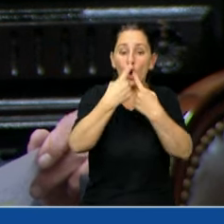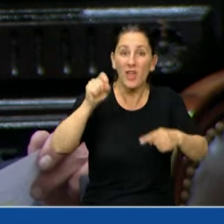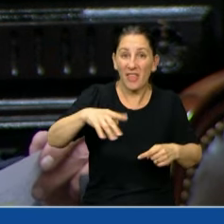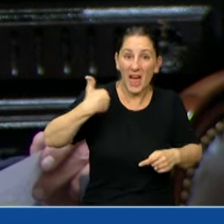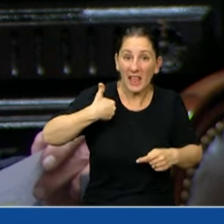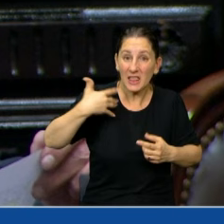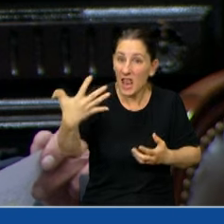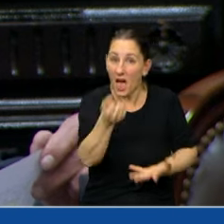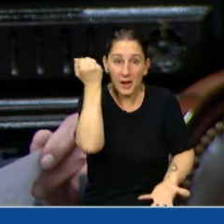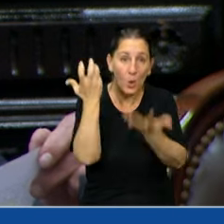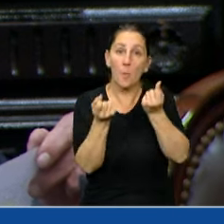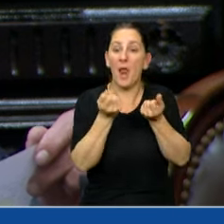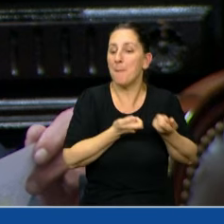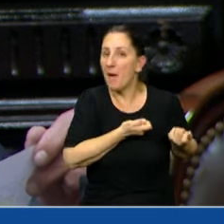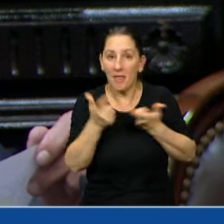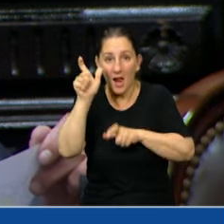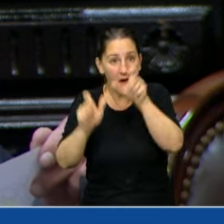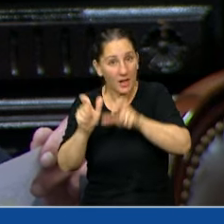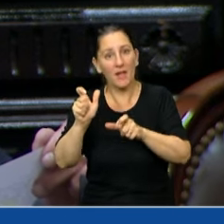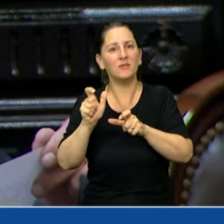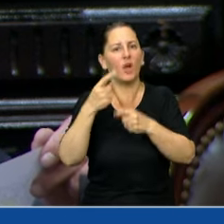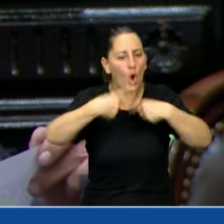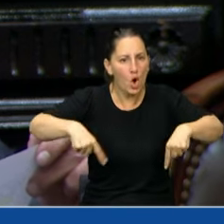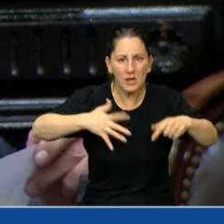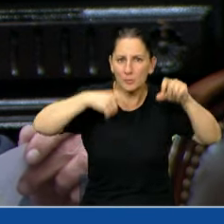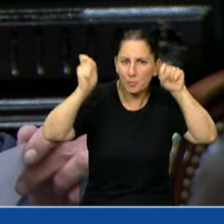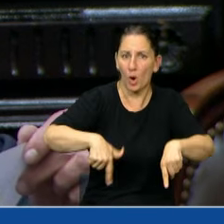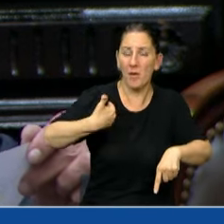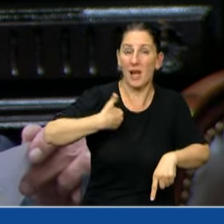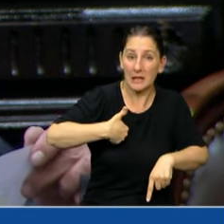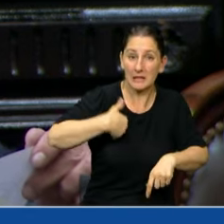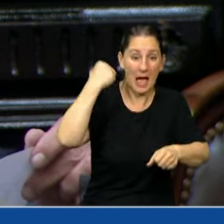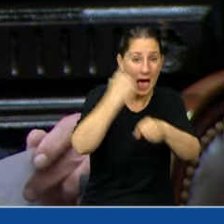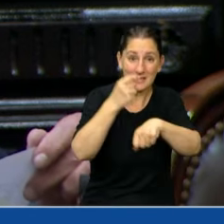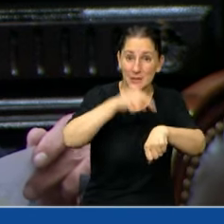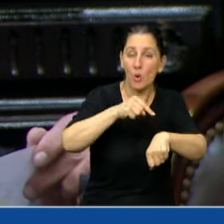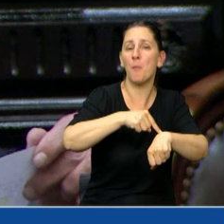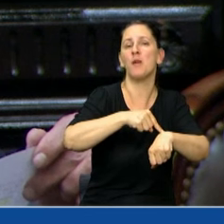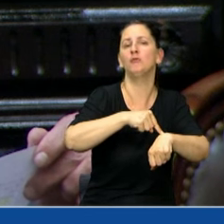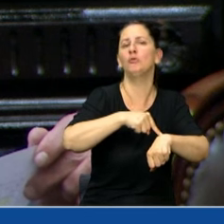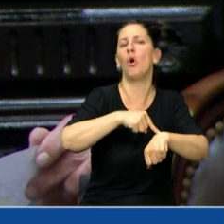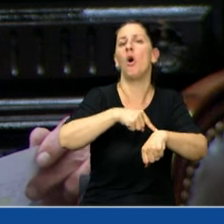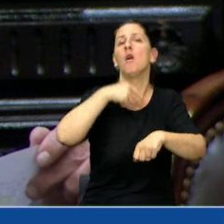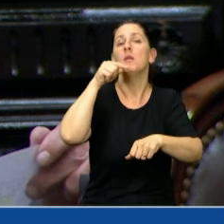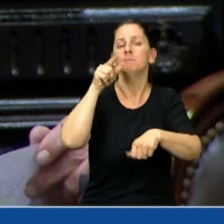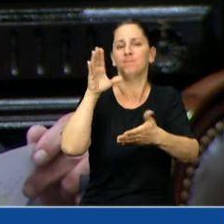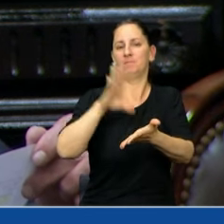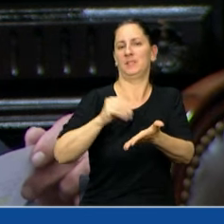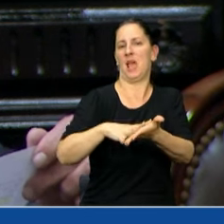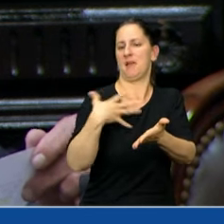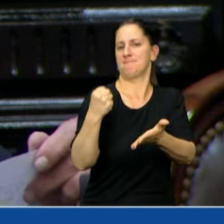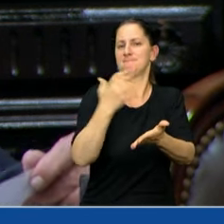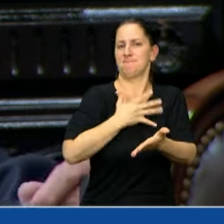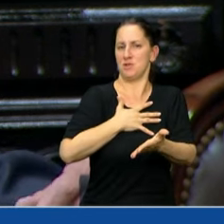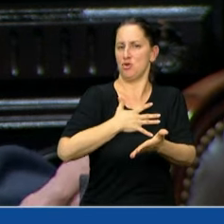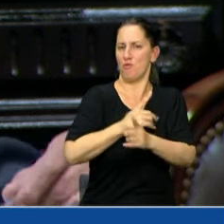y su pueblo El dominio de nuestras riquezas No seremos una nación soberana ni